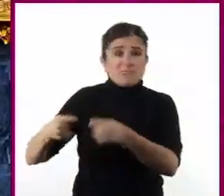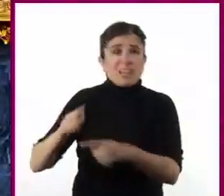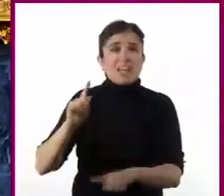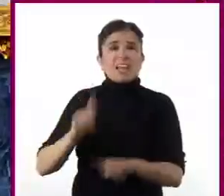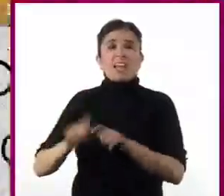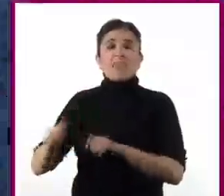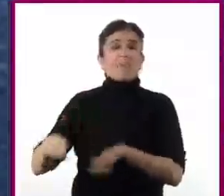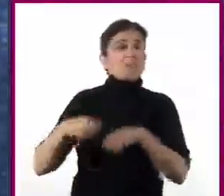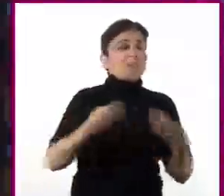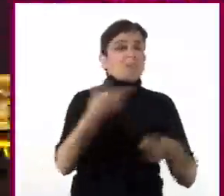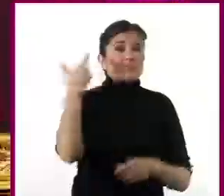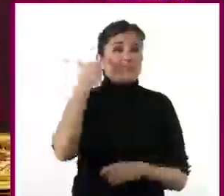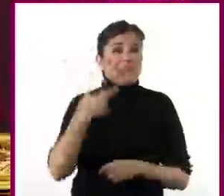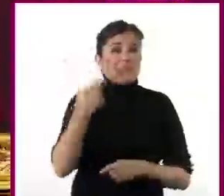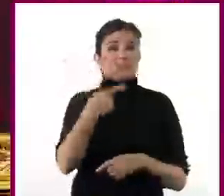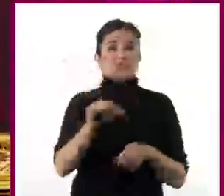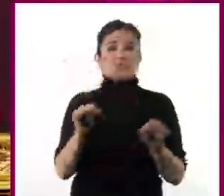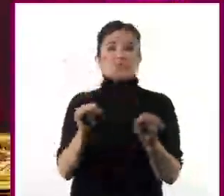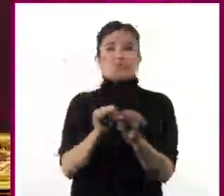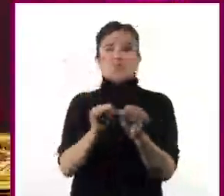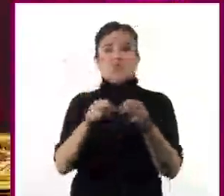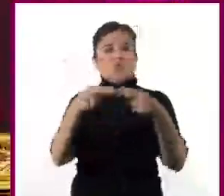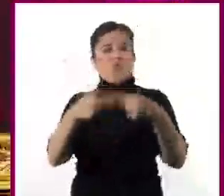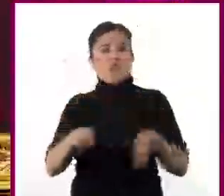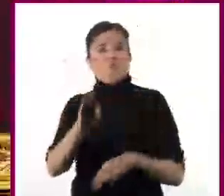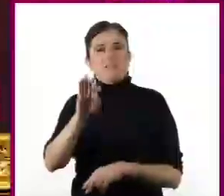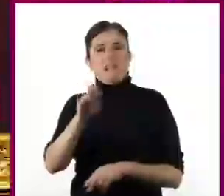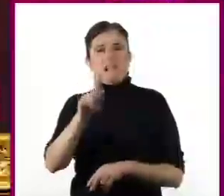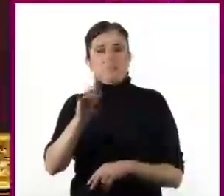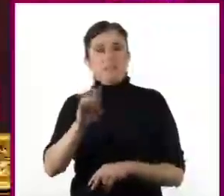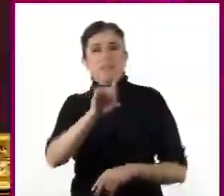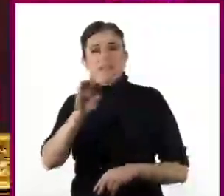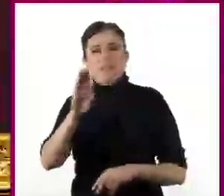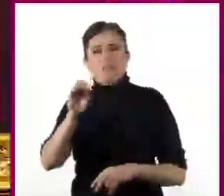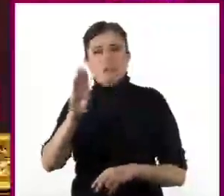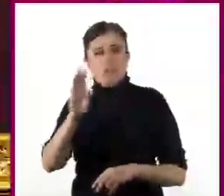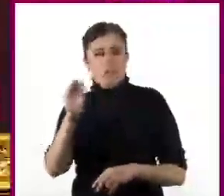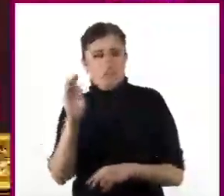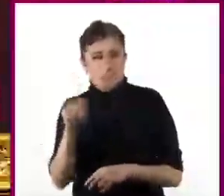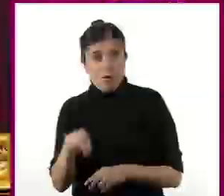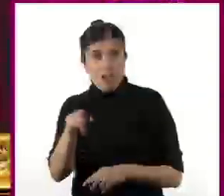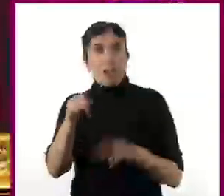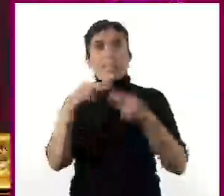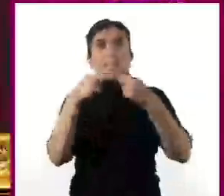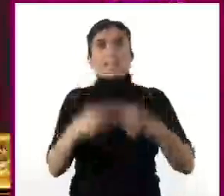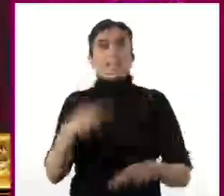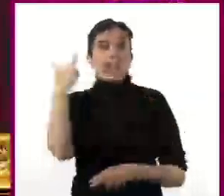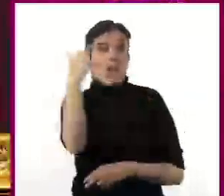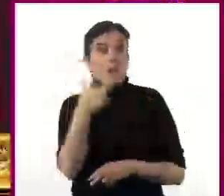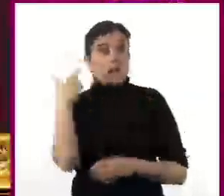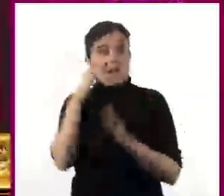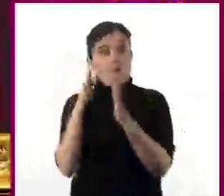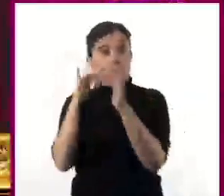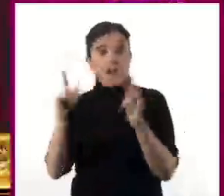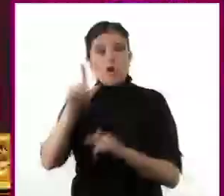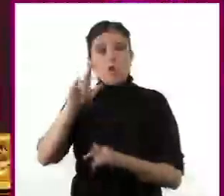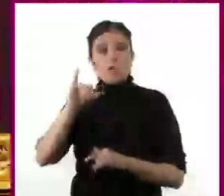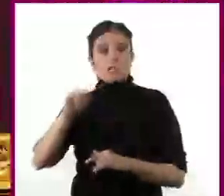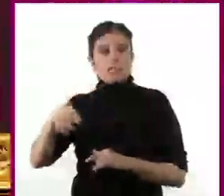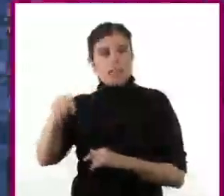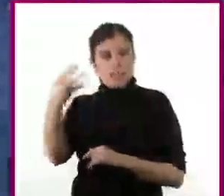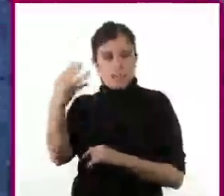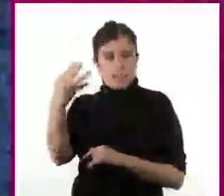sucesor en el trono fue su sobrino nieto Felipe de Borbón, quien también era nieto del rey de Francia, Luis